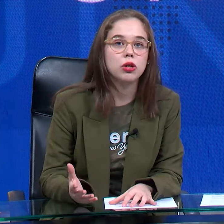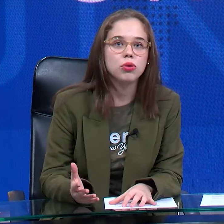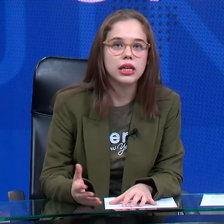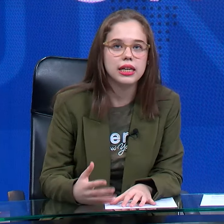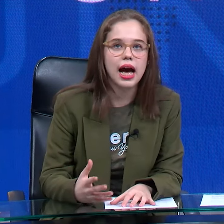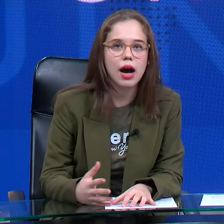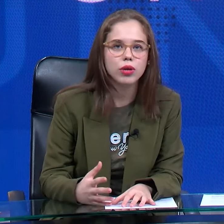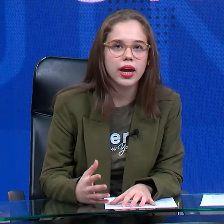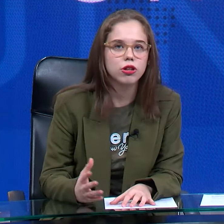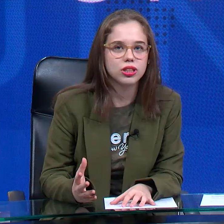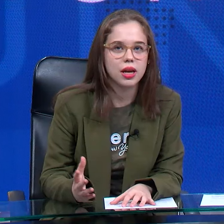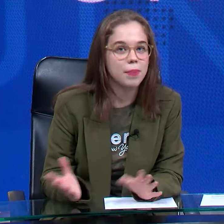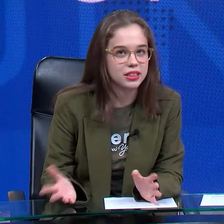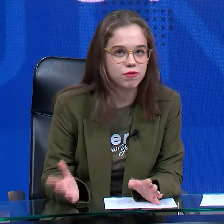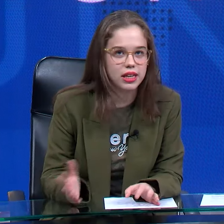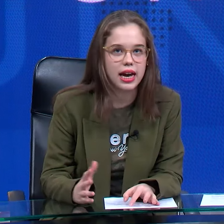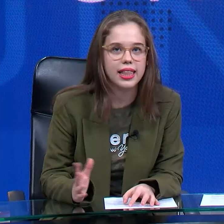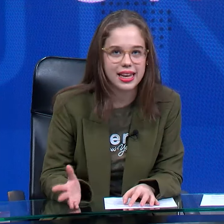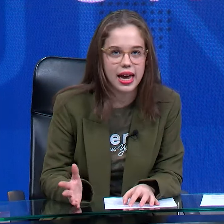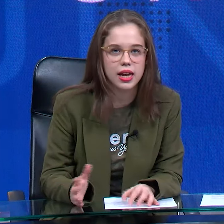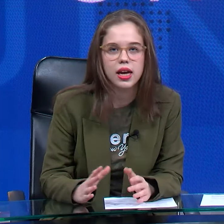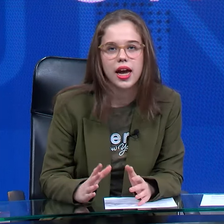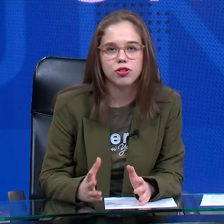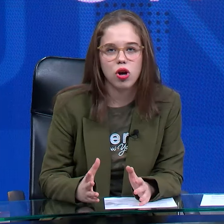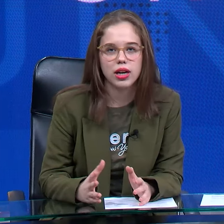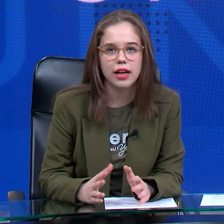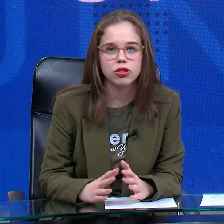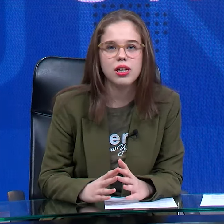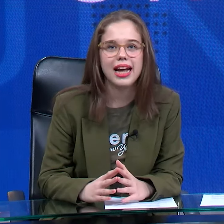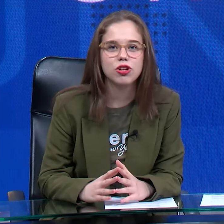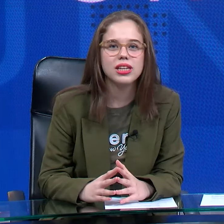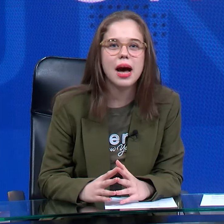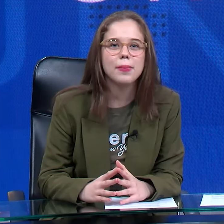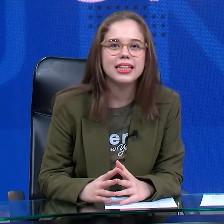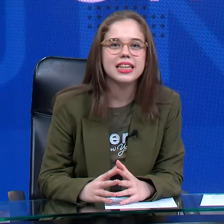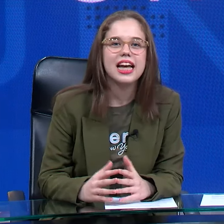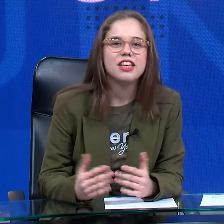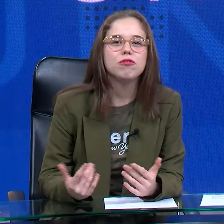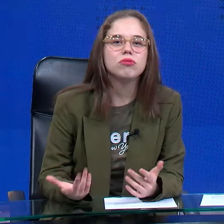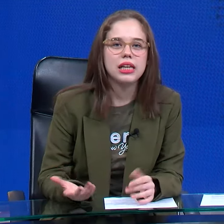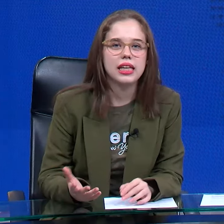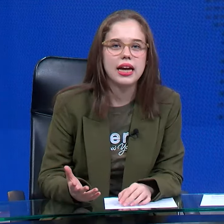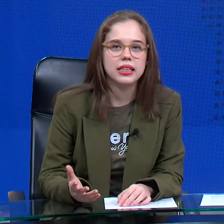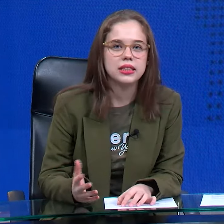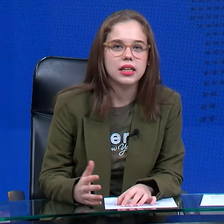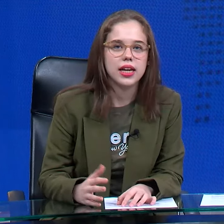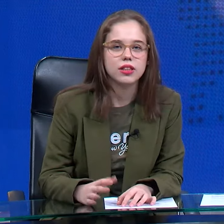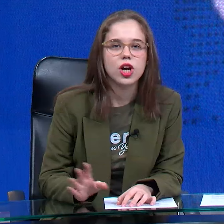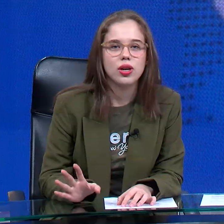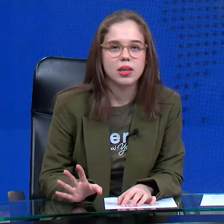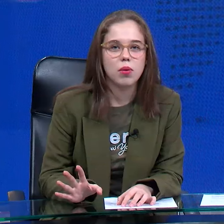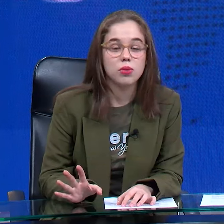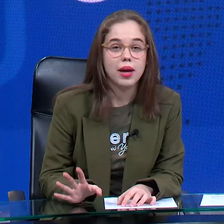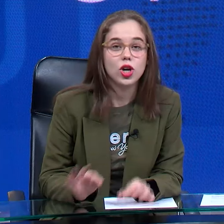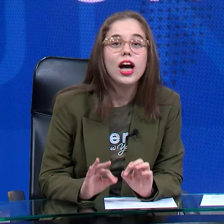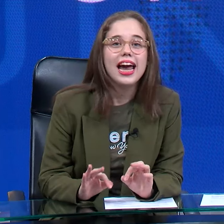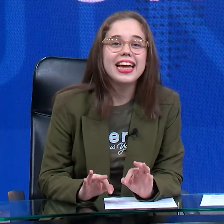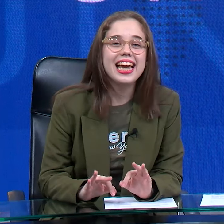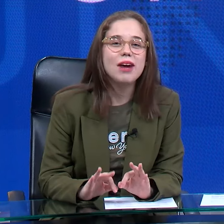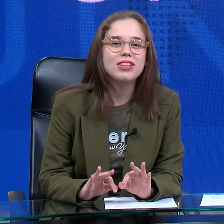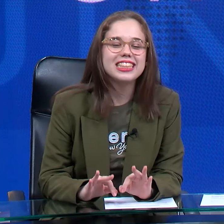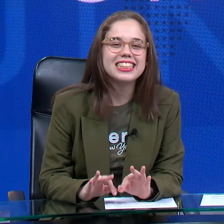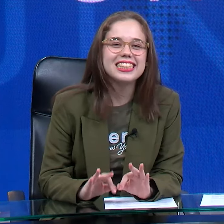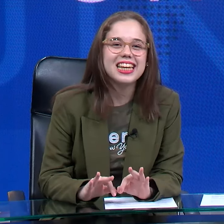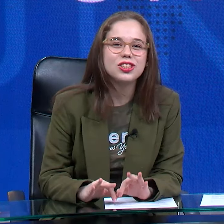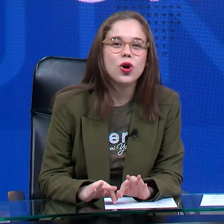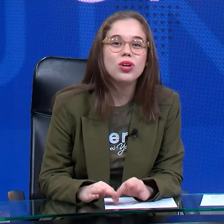intervención quirúrgica, aunque no se especifica de qué. En todo caso, la teoría más difundida en internet, no estamos bromeando, es